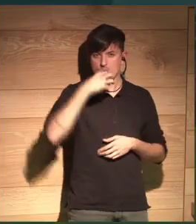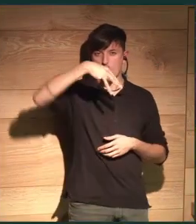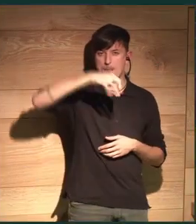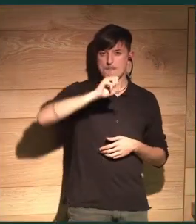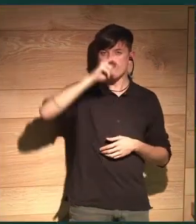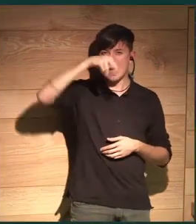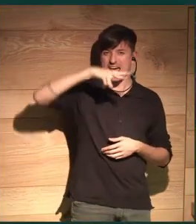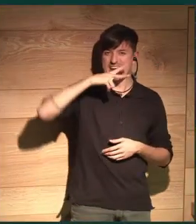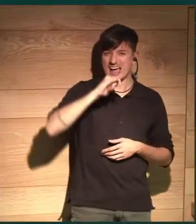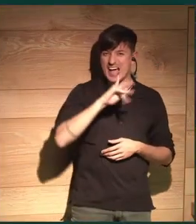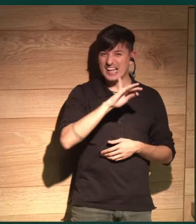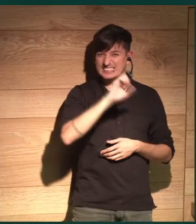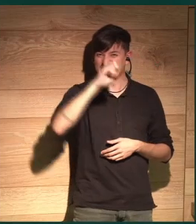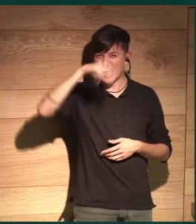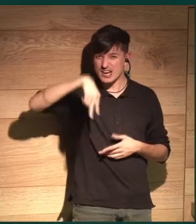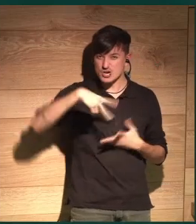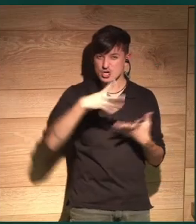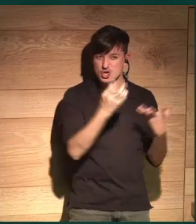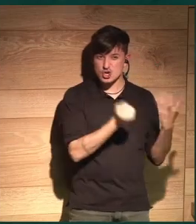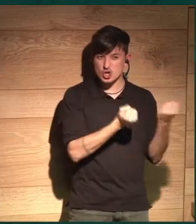movimiento digamos vamos a ver el vídeo